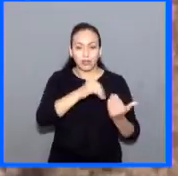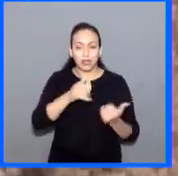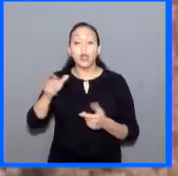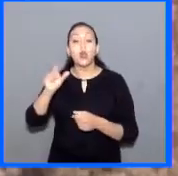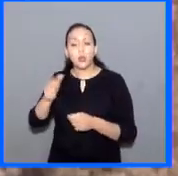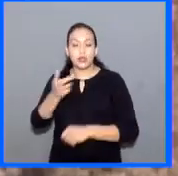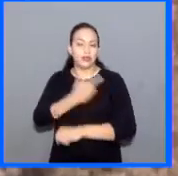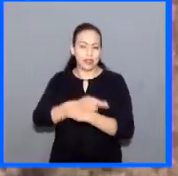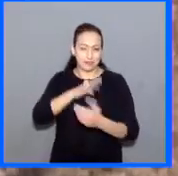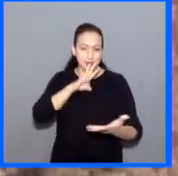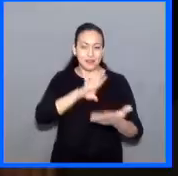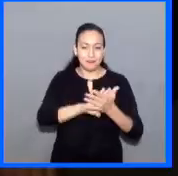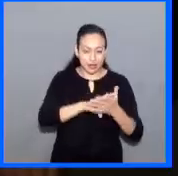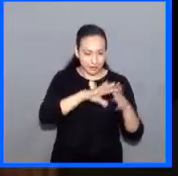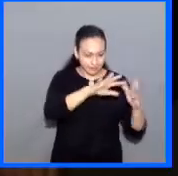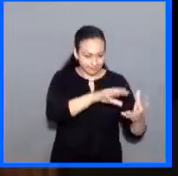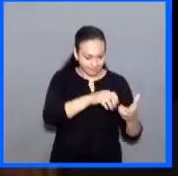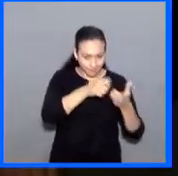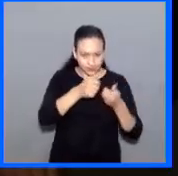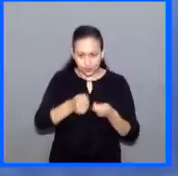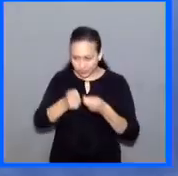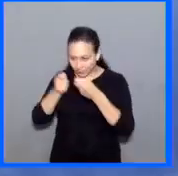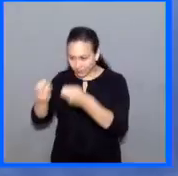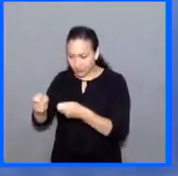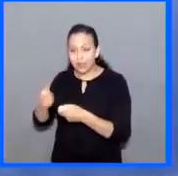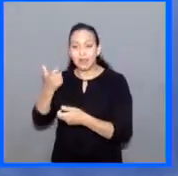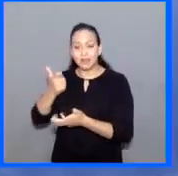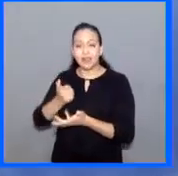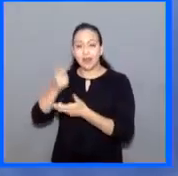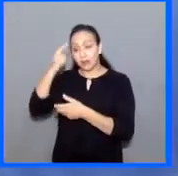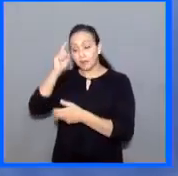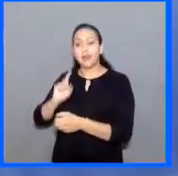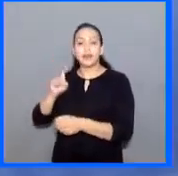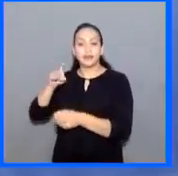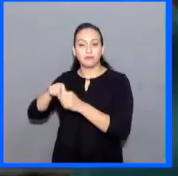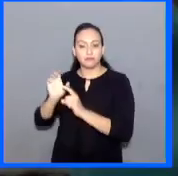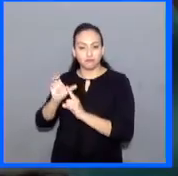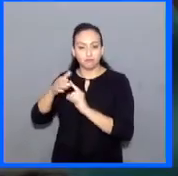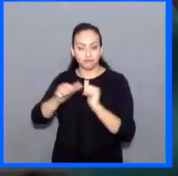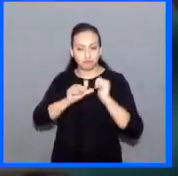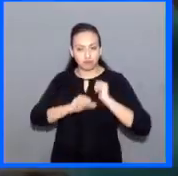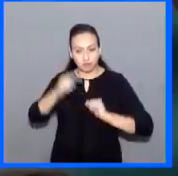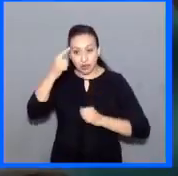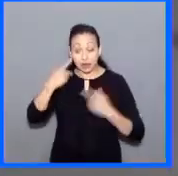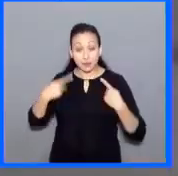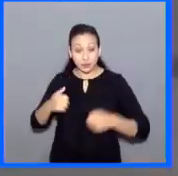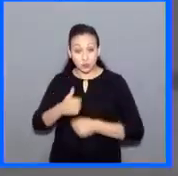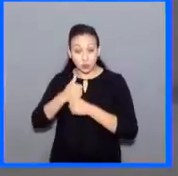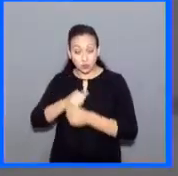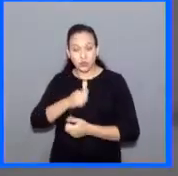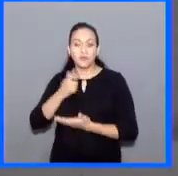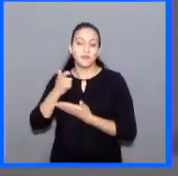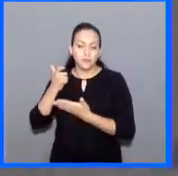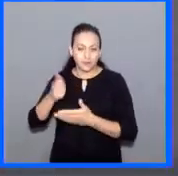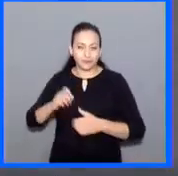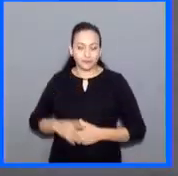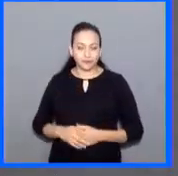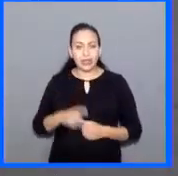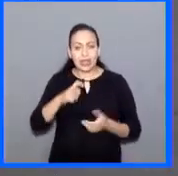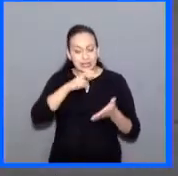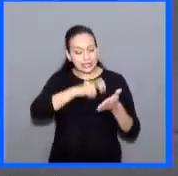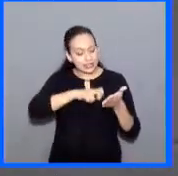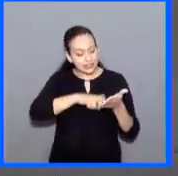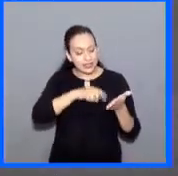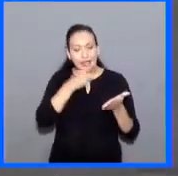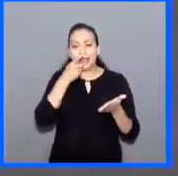penales los que se den a la Comisión Ejecutiva de Atención a Víctimas para la reparación integral. Esta modificación fue declarada inválida por